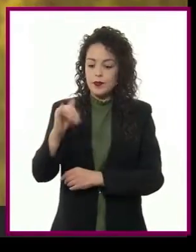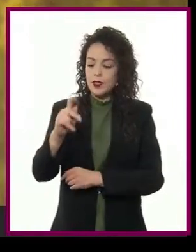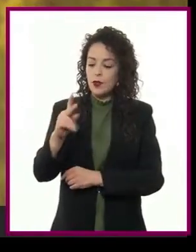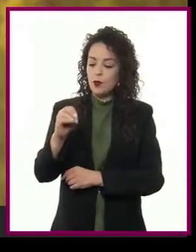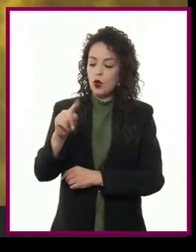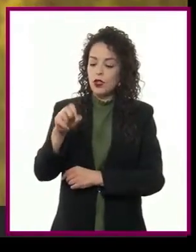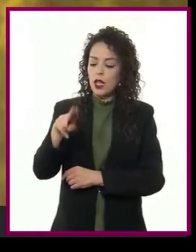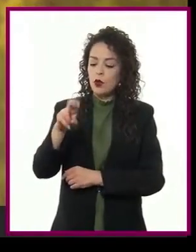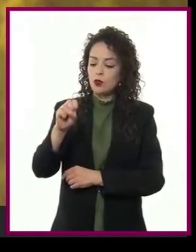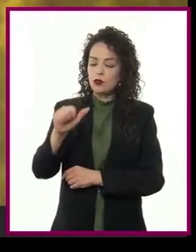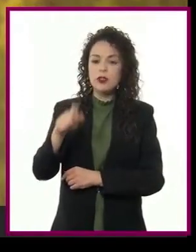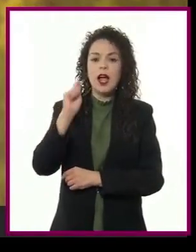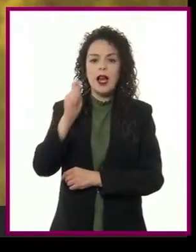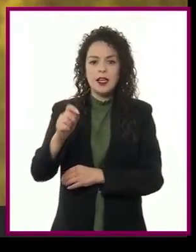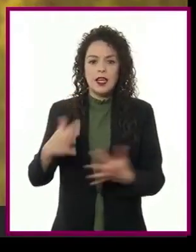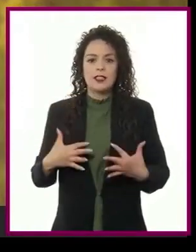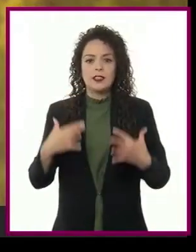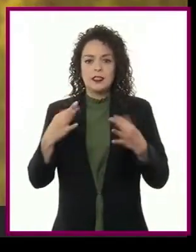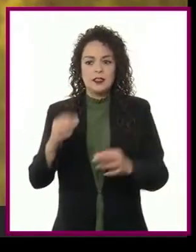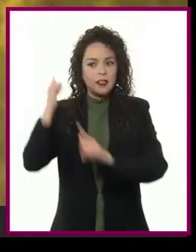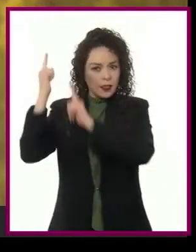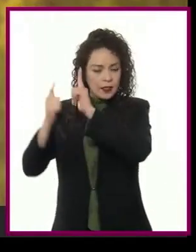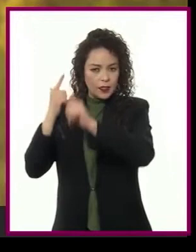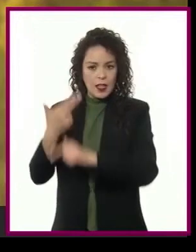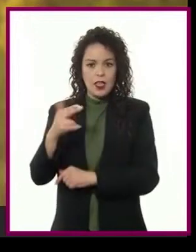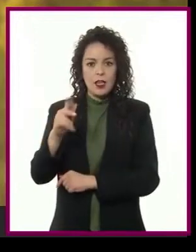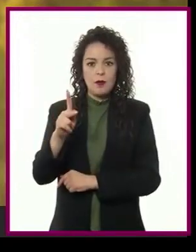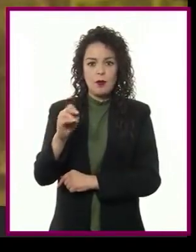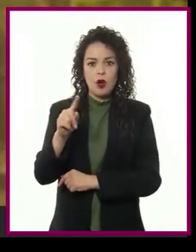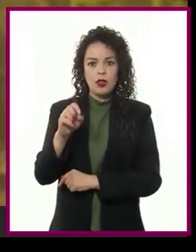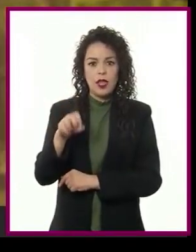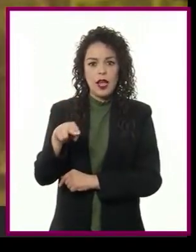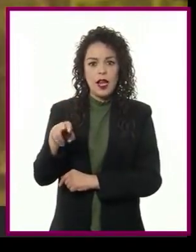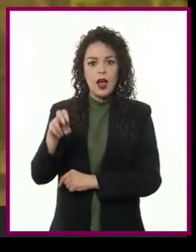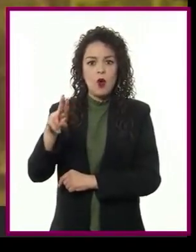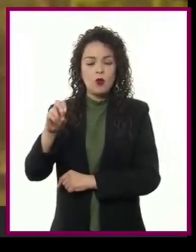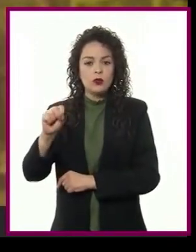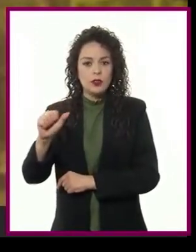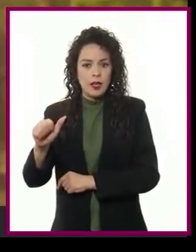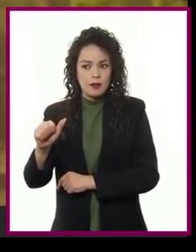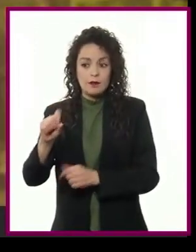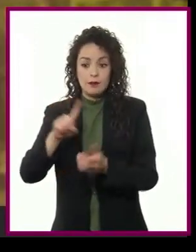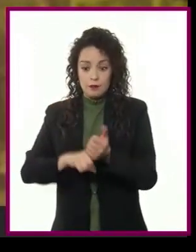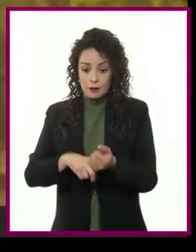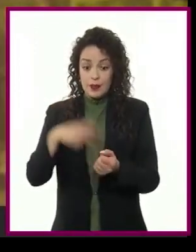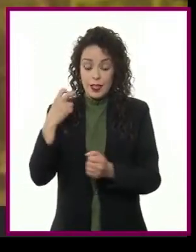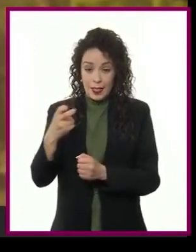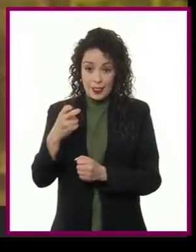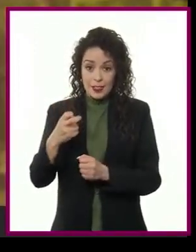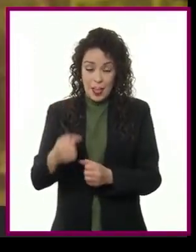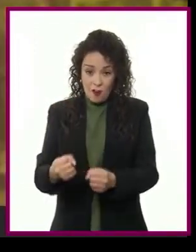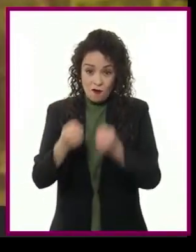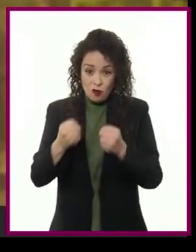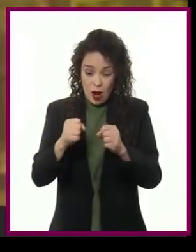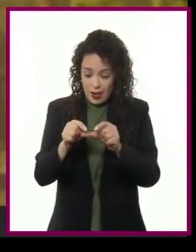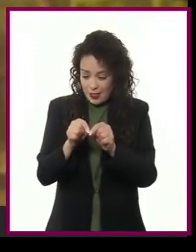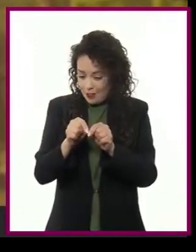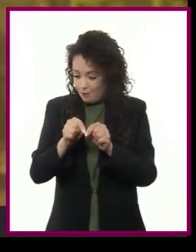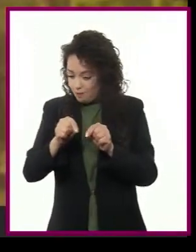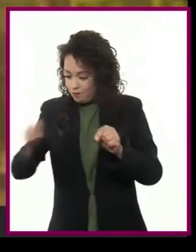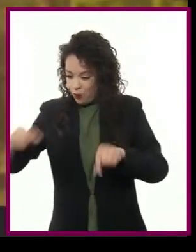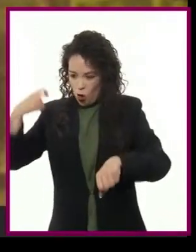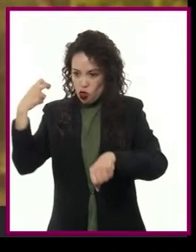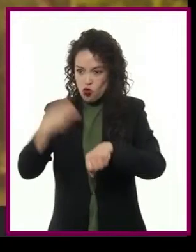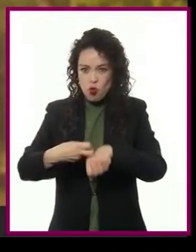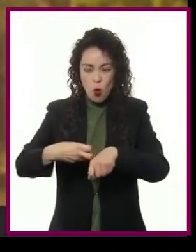hipoteinousa, que significa fuertemente tensada. De este modo, al tensar fuertemente la cuerda